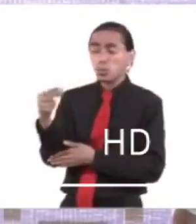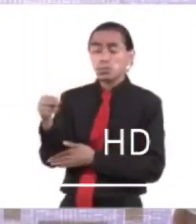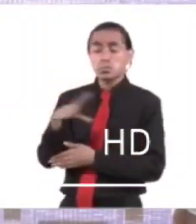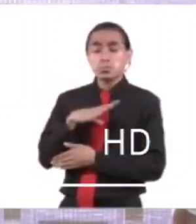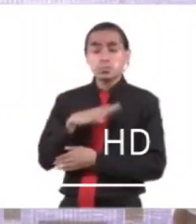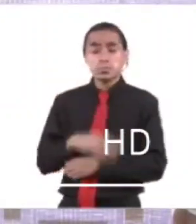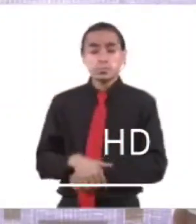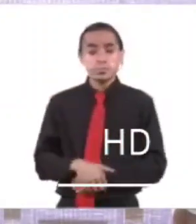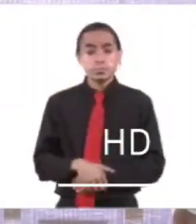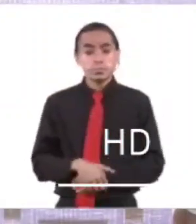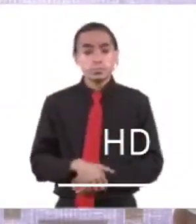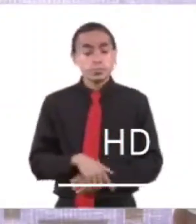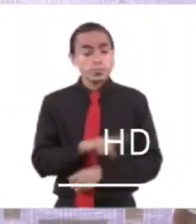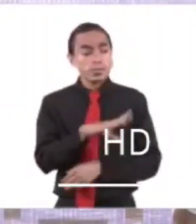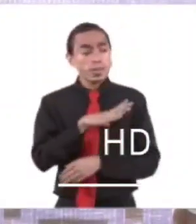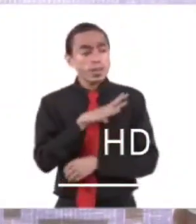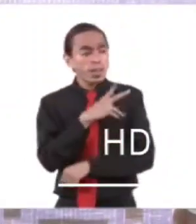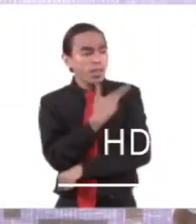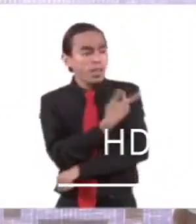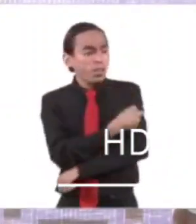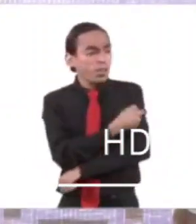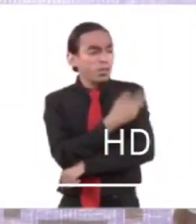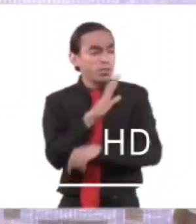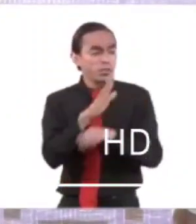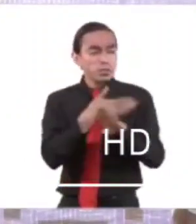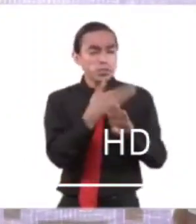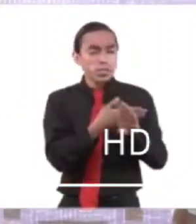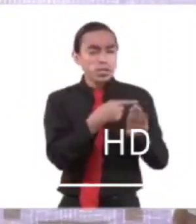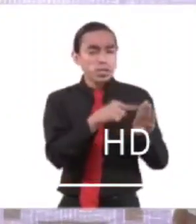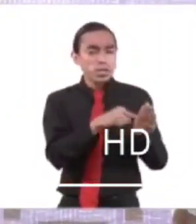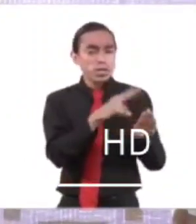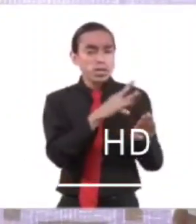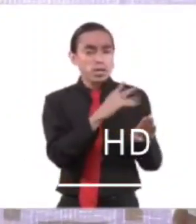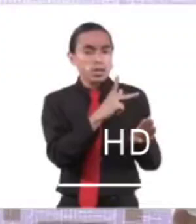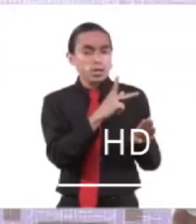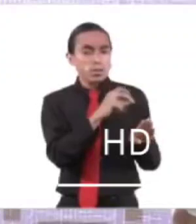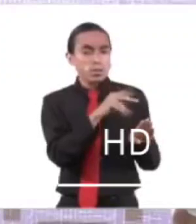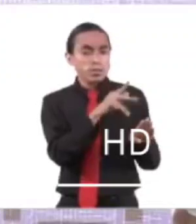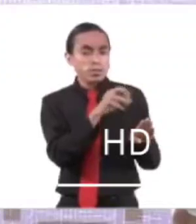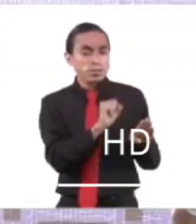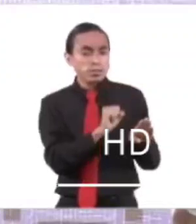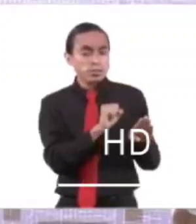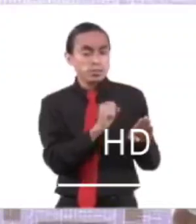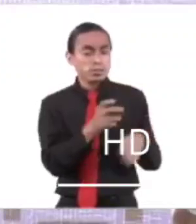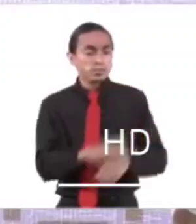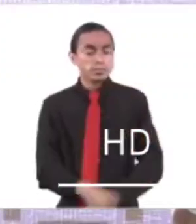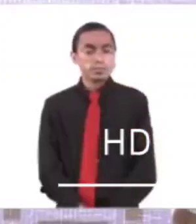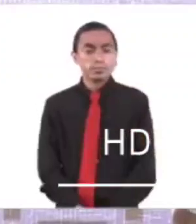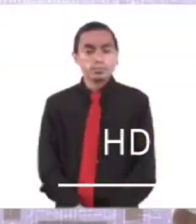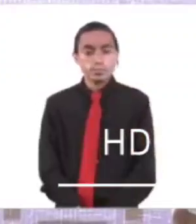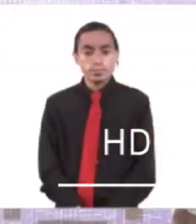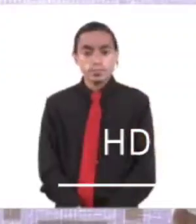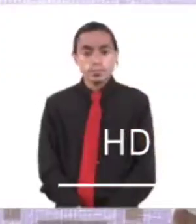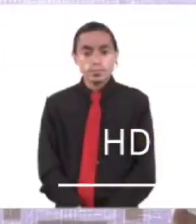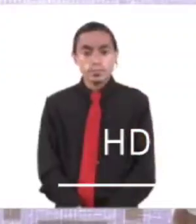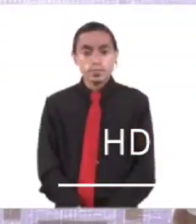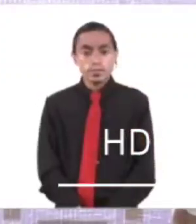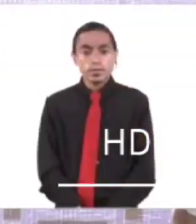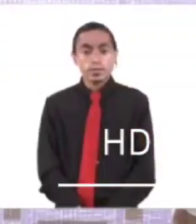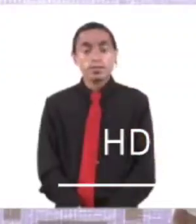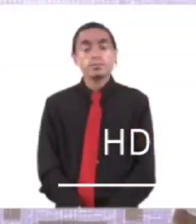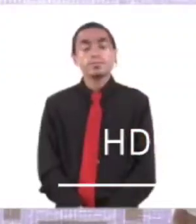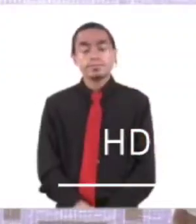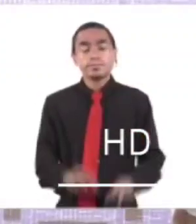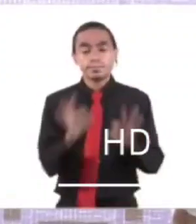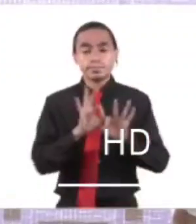El de la vacuna contra la poliomielitis. Y así. Y nos parece muy importante